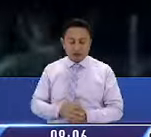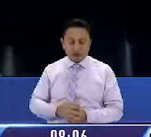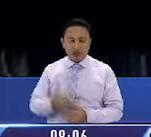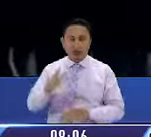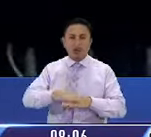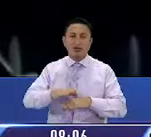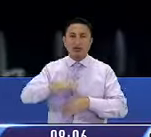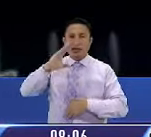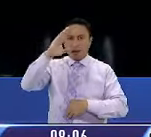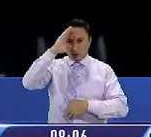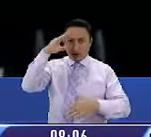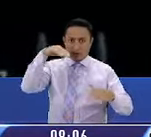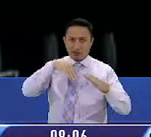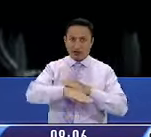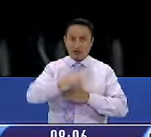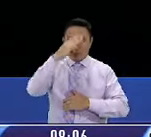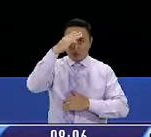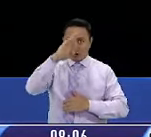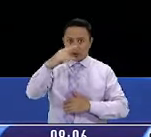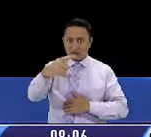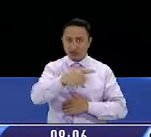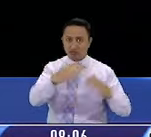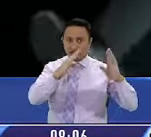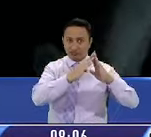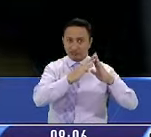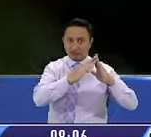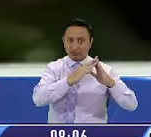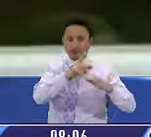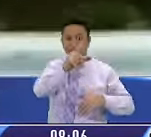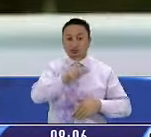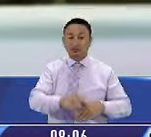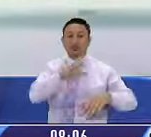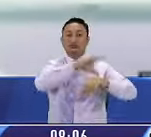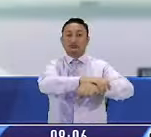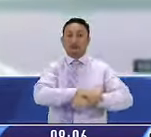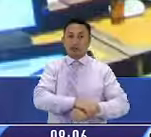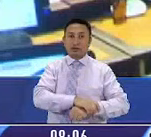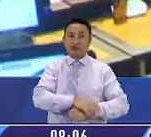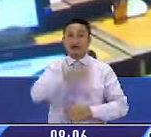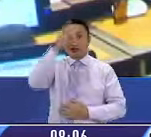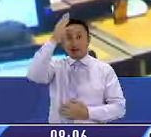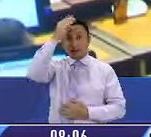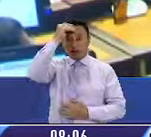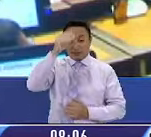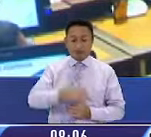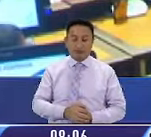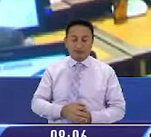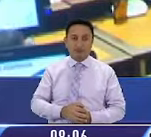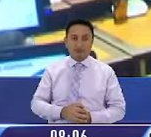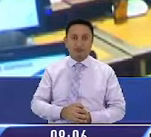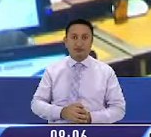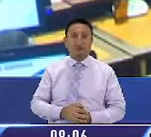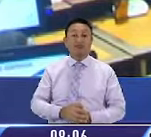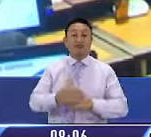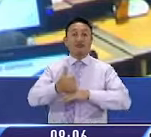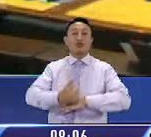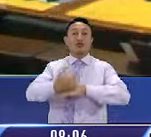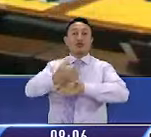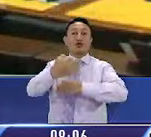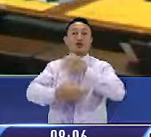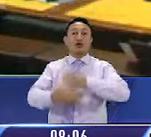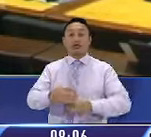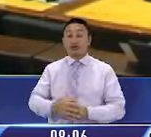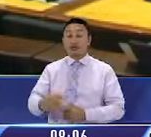policial a la Embajada de México para tomar preso a Jorge Glass. De hecho, afirmó que los juicios contra